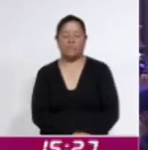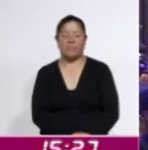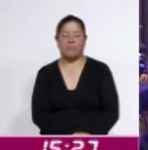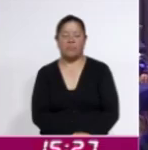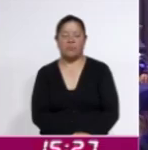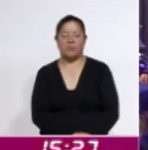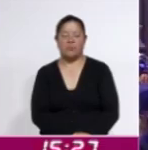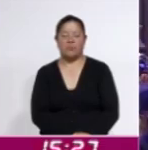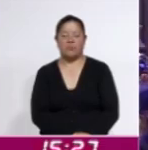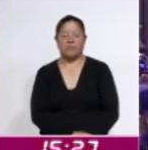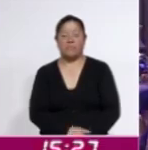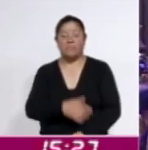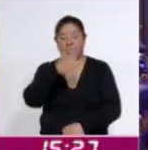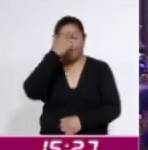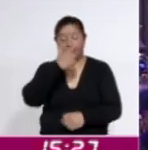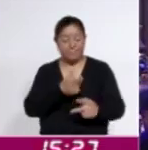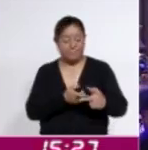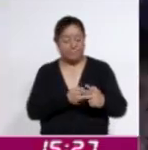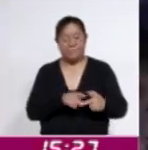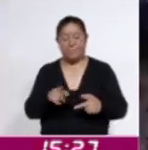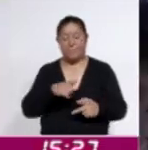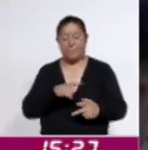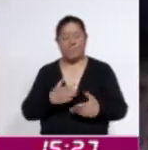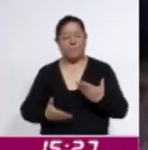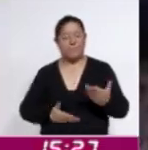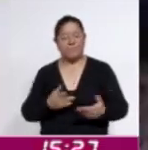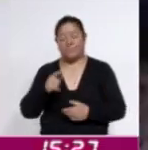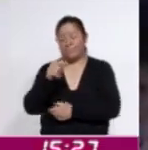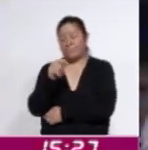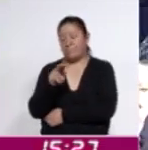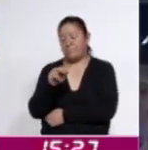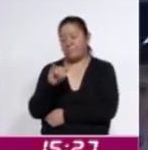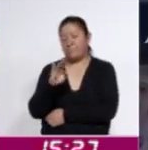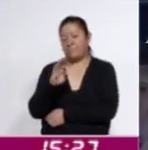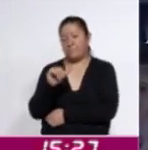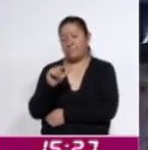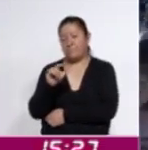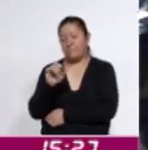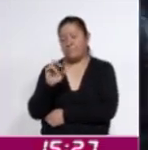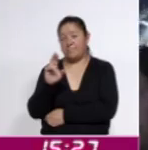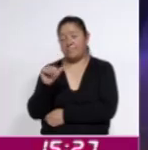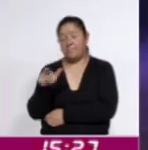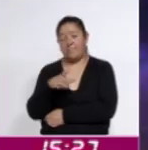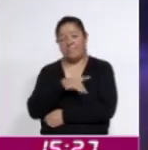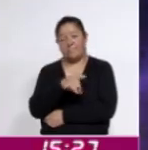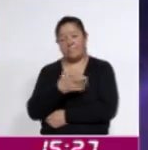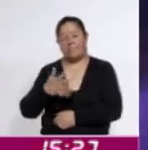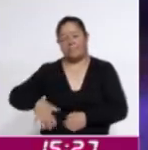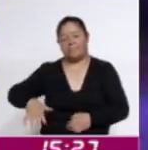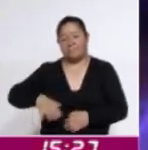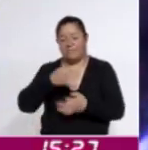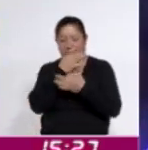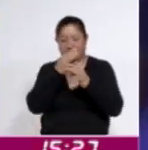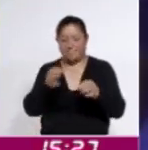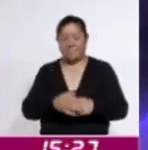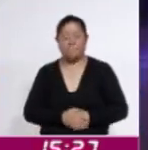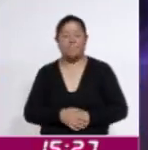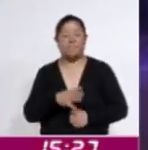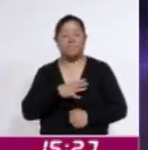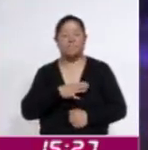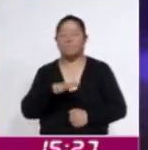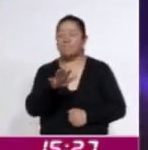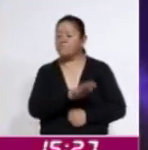La noche inició con la contagiosa cumbia tribalera, que puso a bailar a todos los presentes. Como le había adelantado Edwin Luna, ofreció un